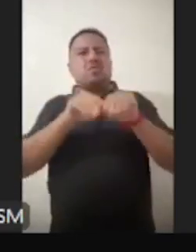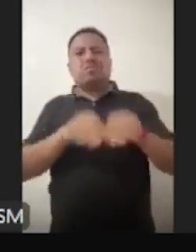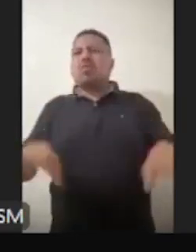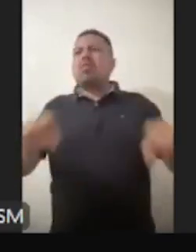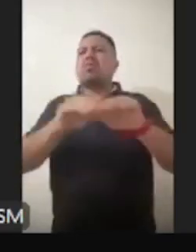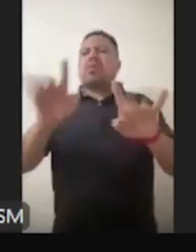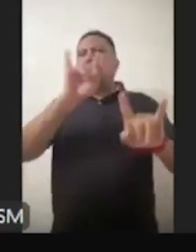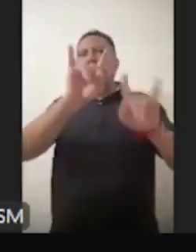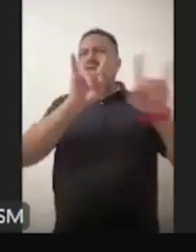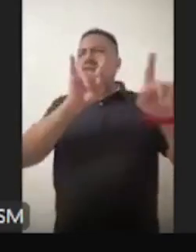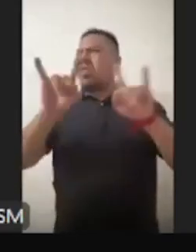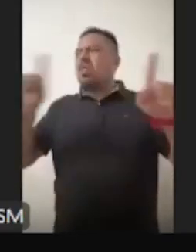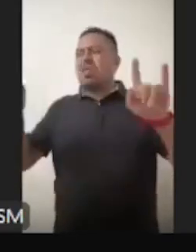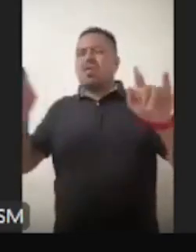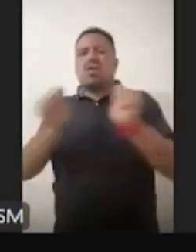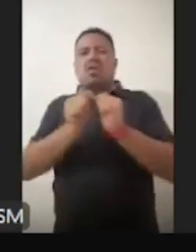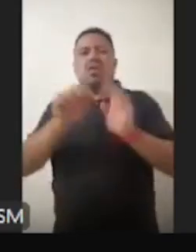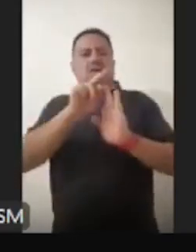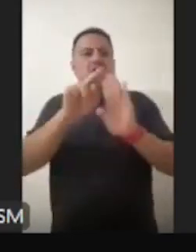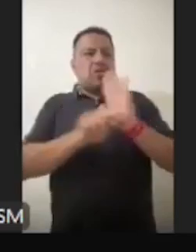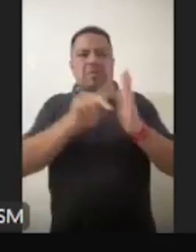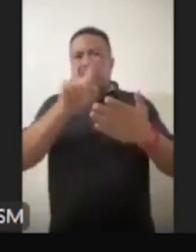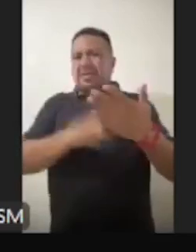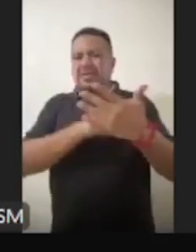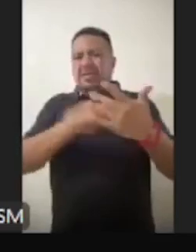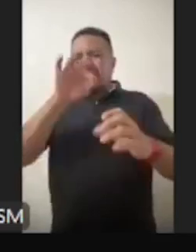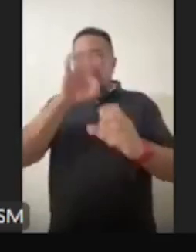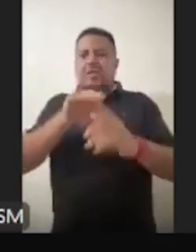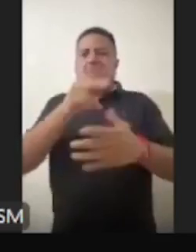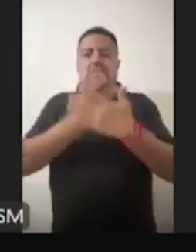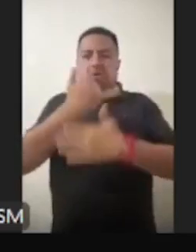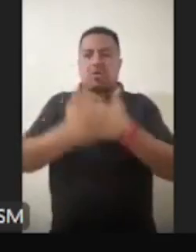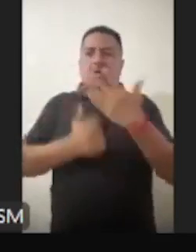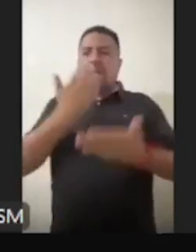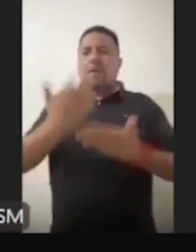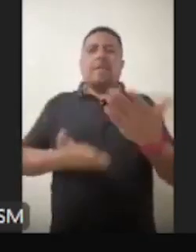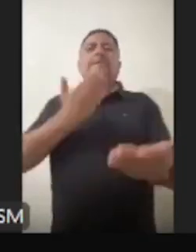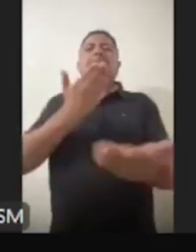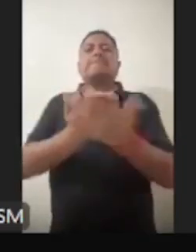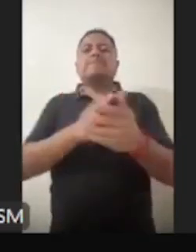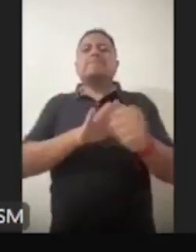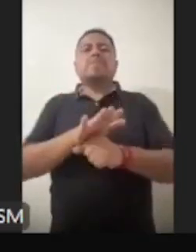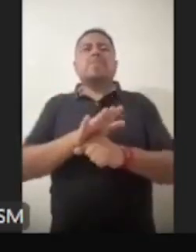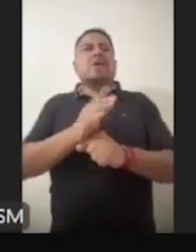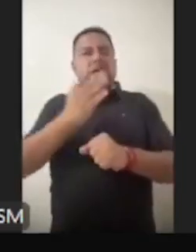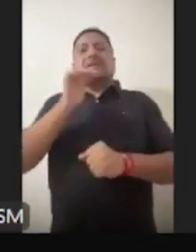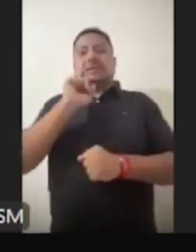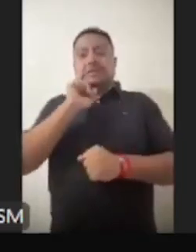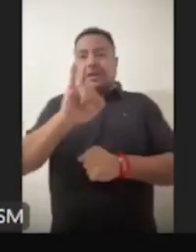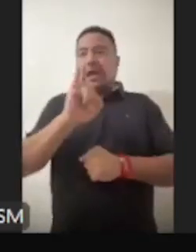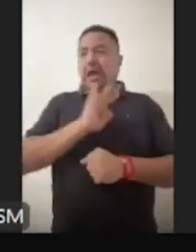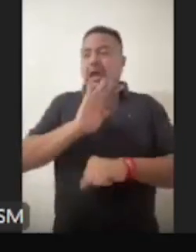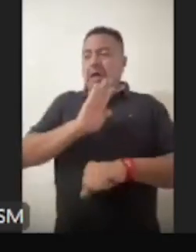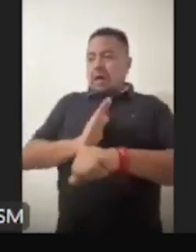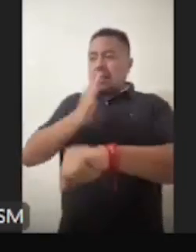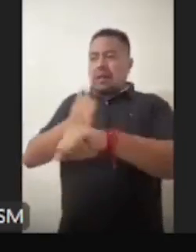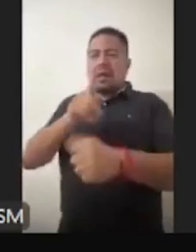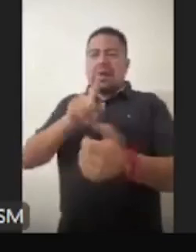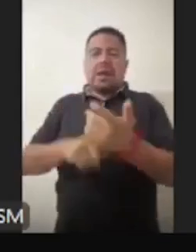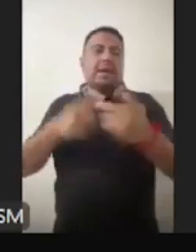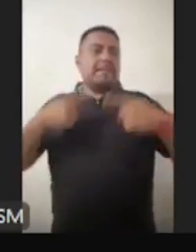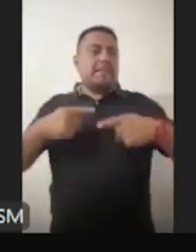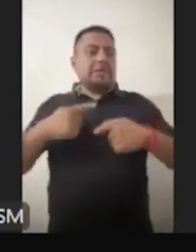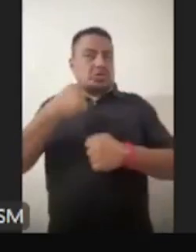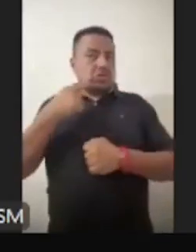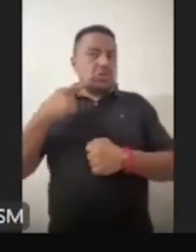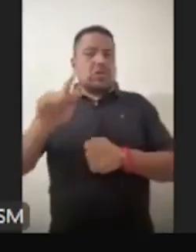propaganda transgresora de la normatividad electoral. En el proyecto se propone declarar la existencia de la infracción atribuida a la parte denunciada